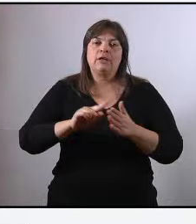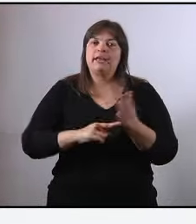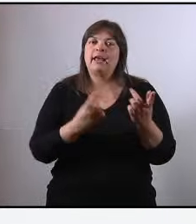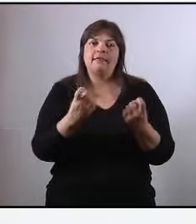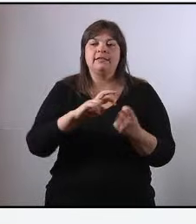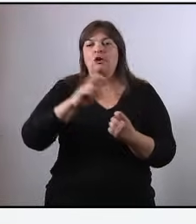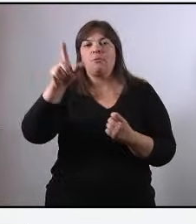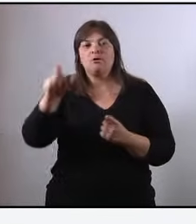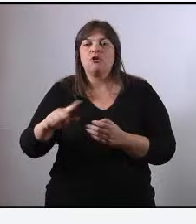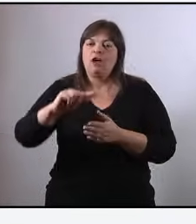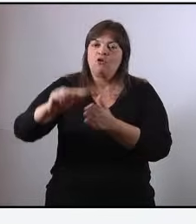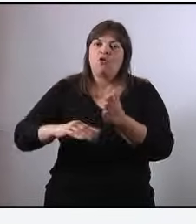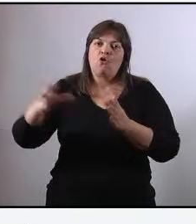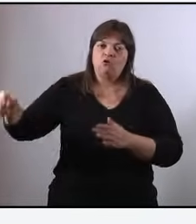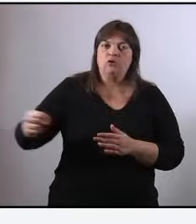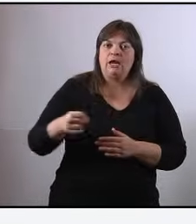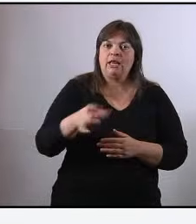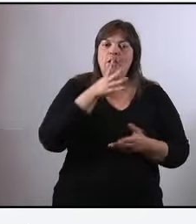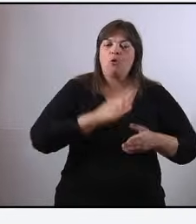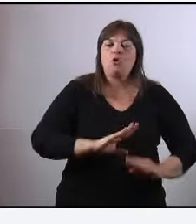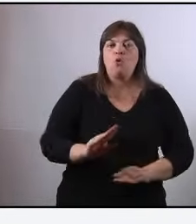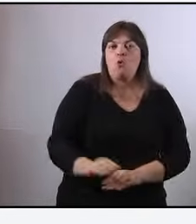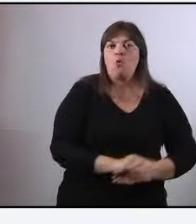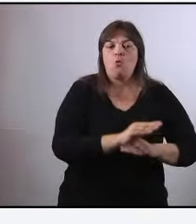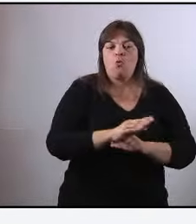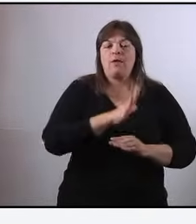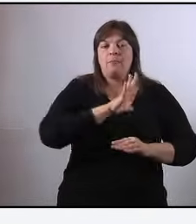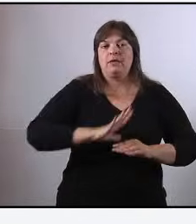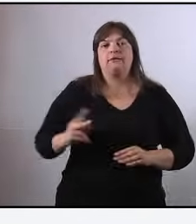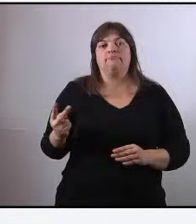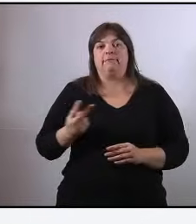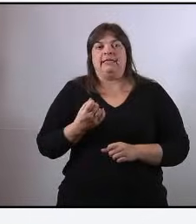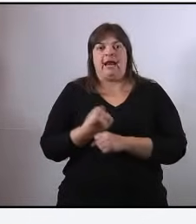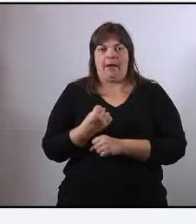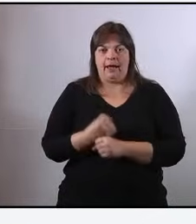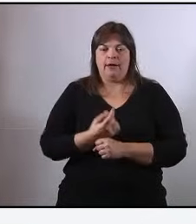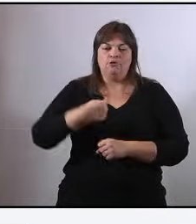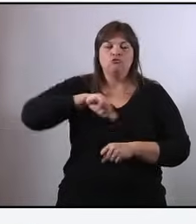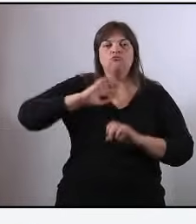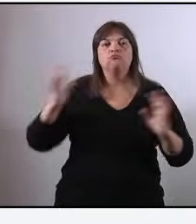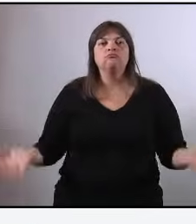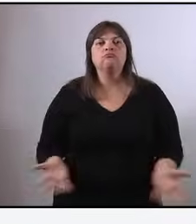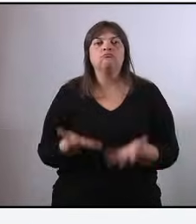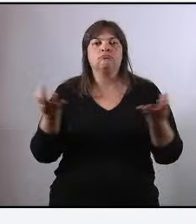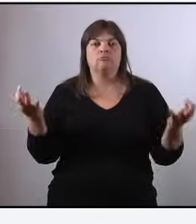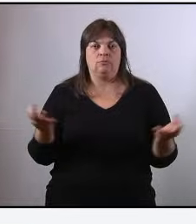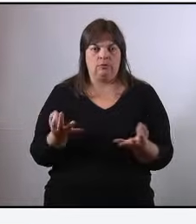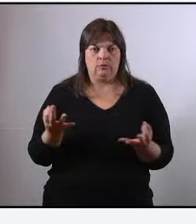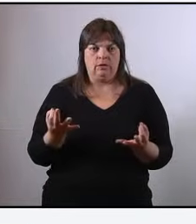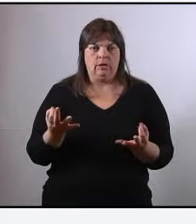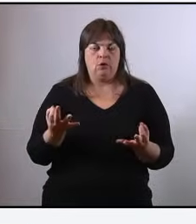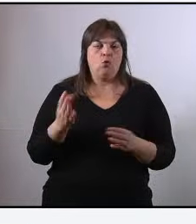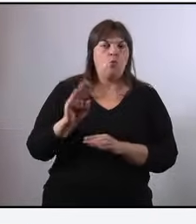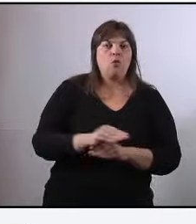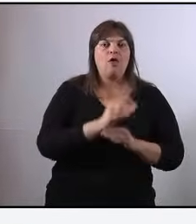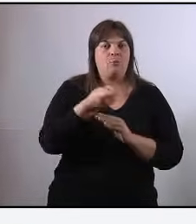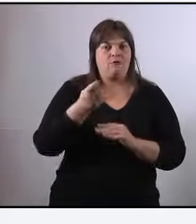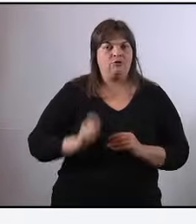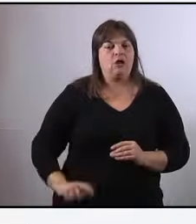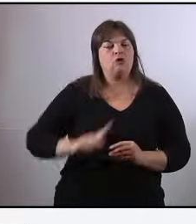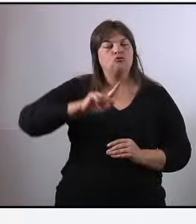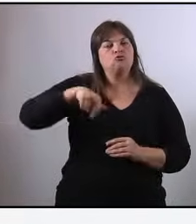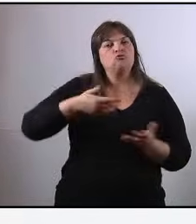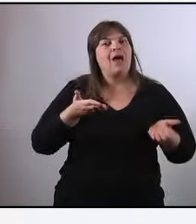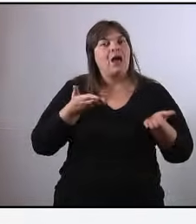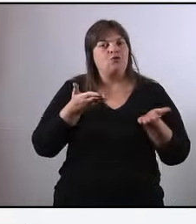otras personas para que cuiden de sus hijos mientras trabajan. Impulsamos así el cuidado profesional, ayudamos en